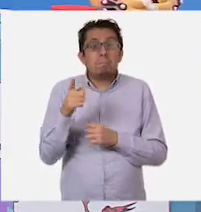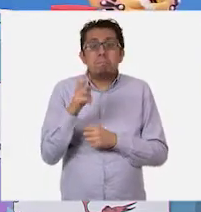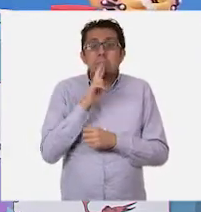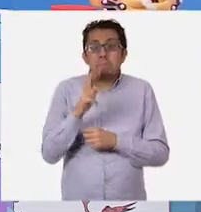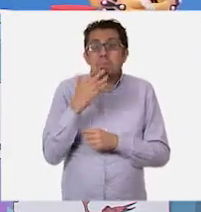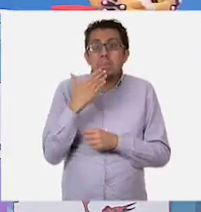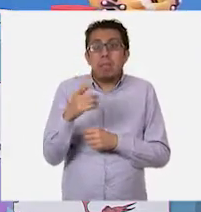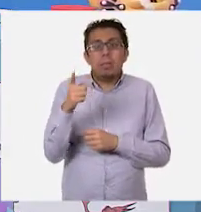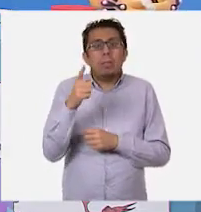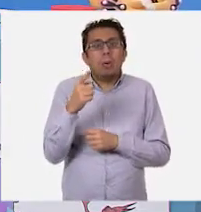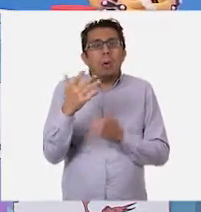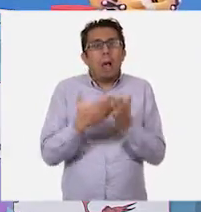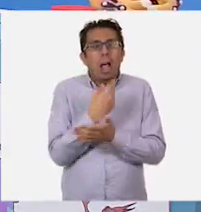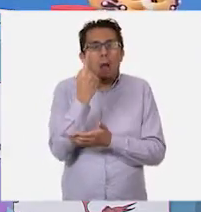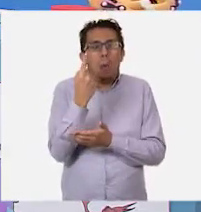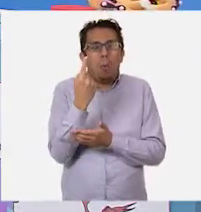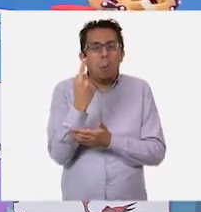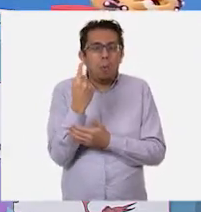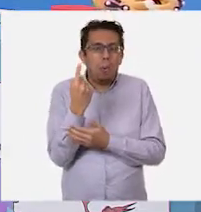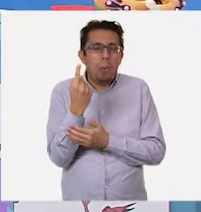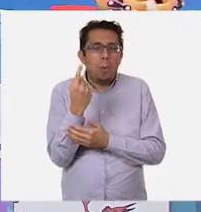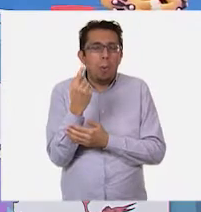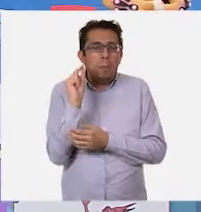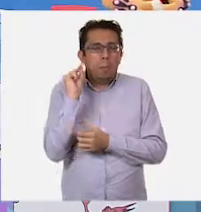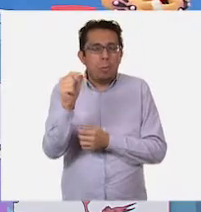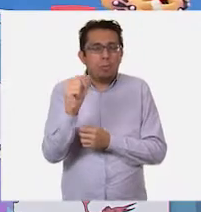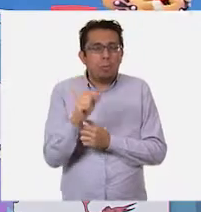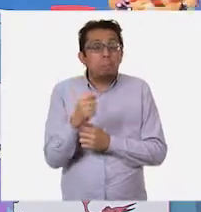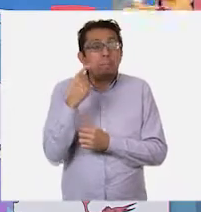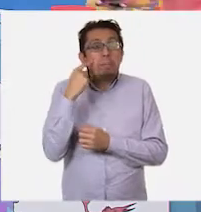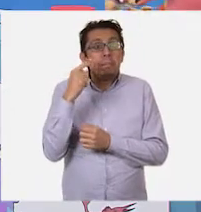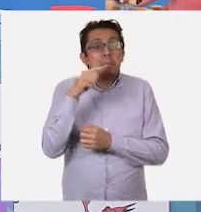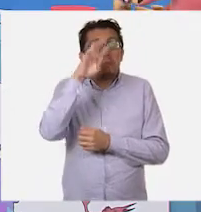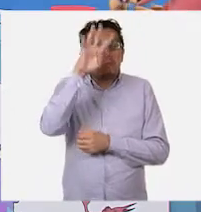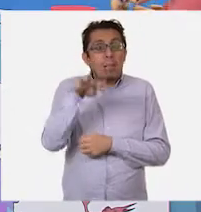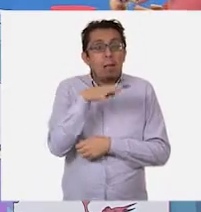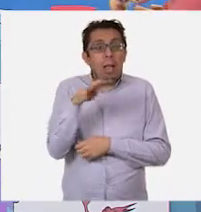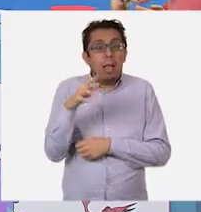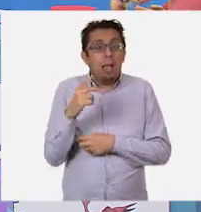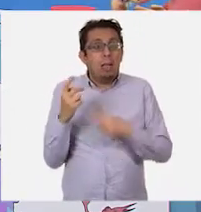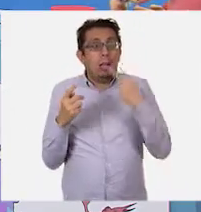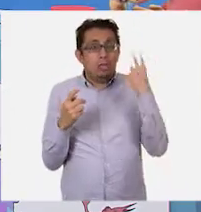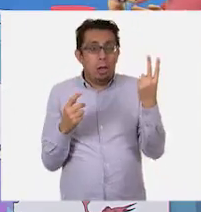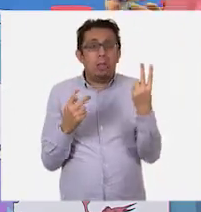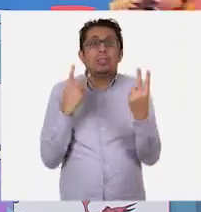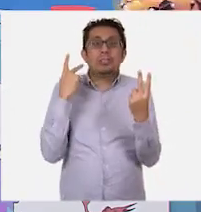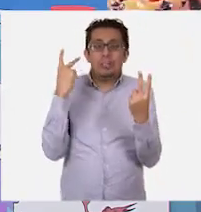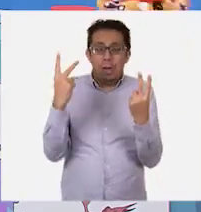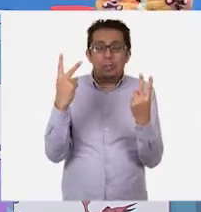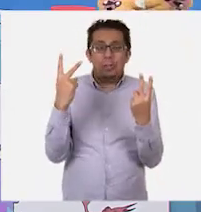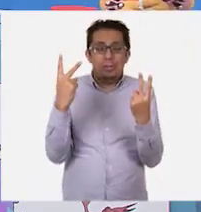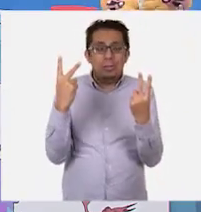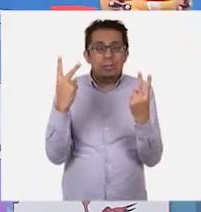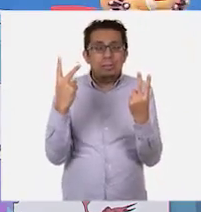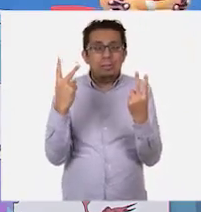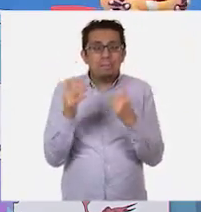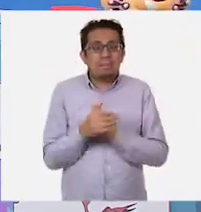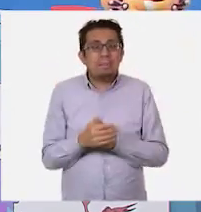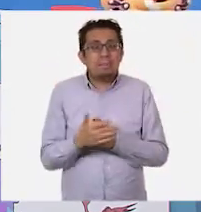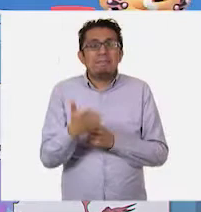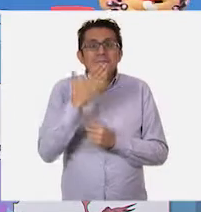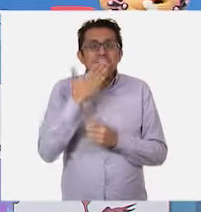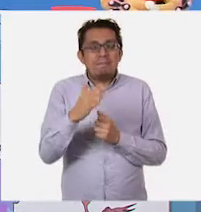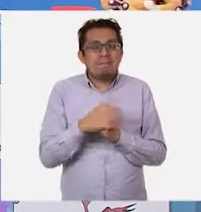obtuviste 1 punto, quedando así la tabla de puntuación. 2 puntos para Juan Carlos y 2 puntos para Jolisto. Muy